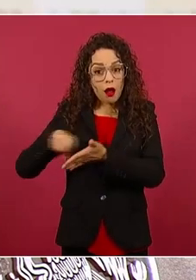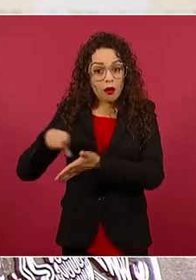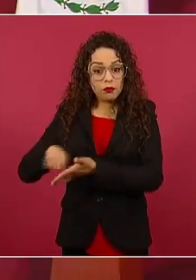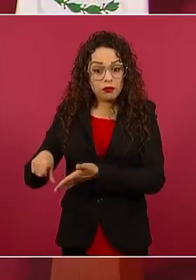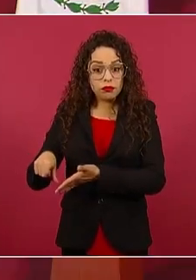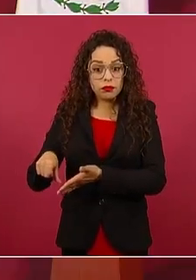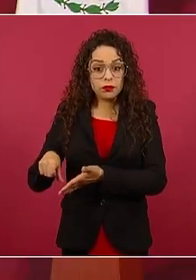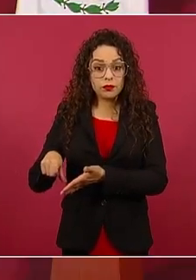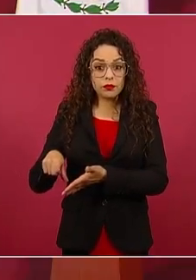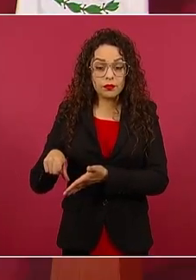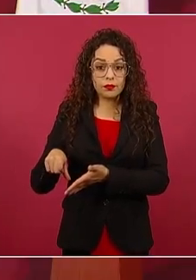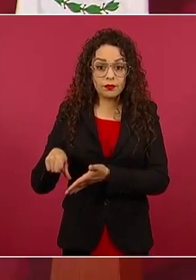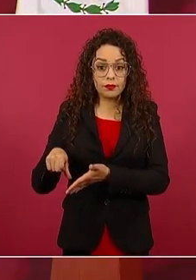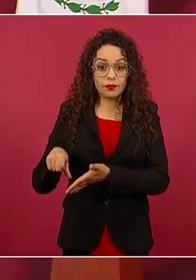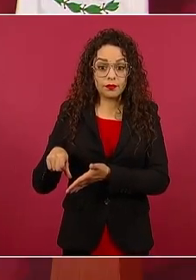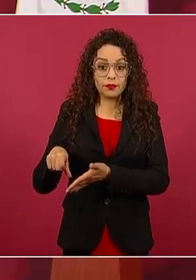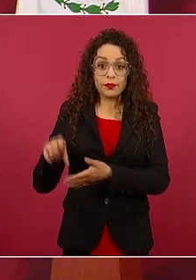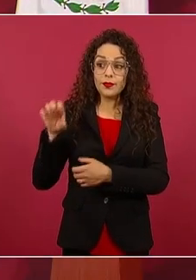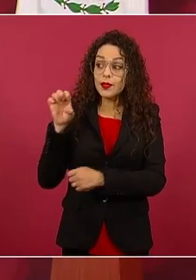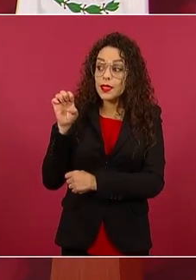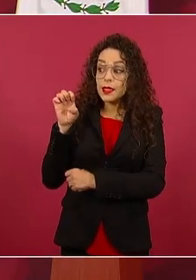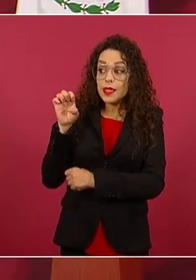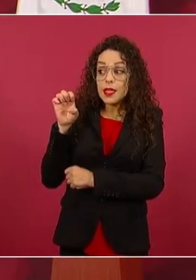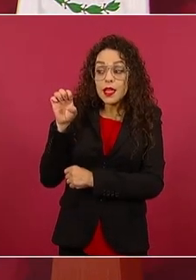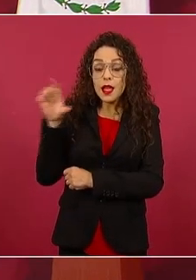él tiene